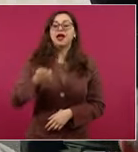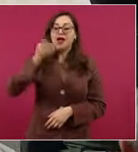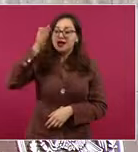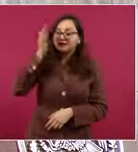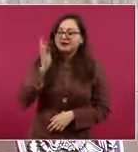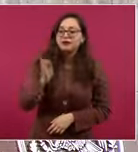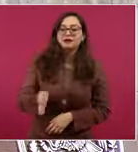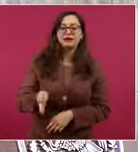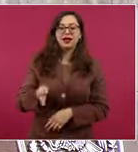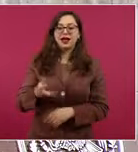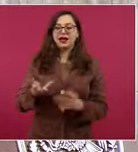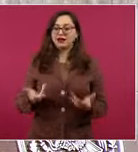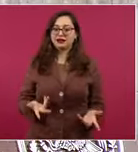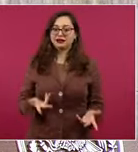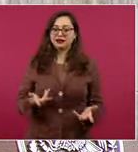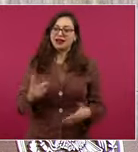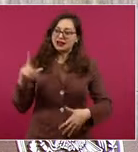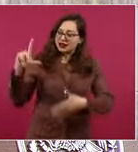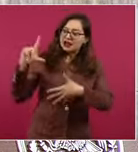permitir que haya